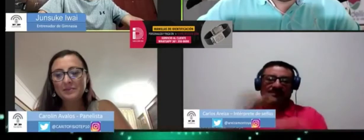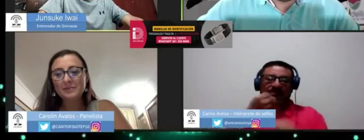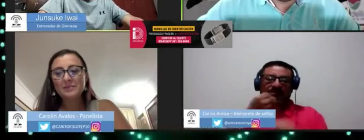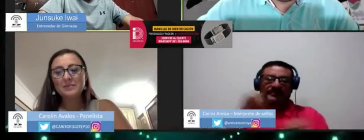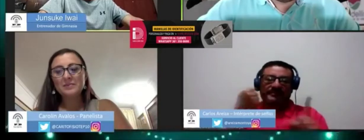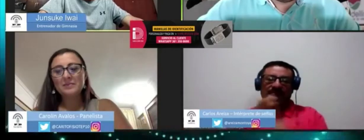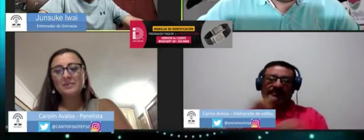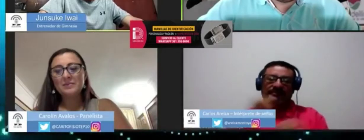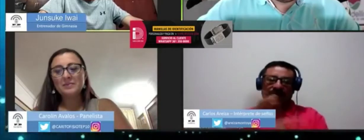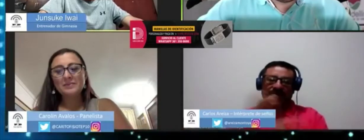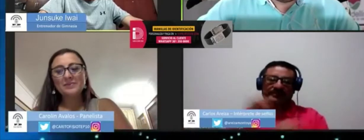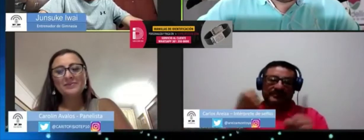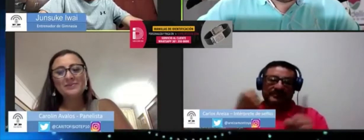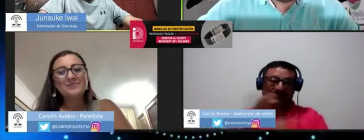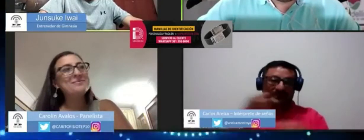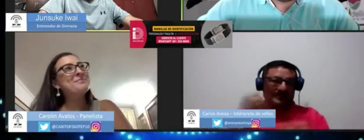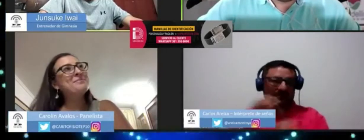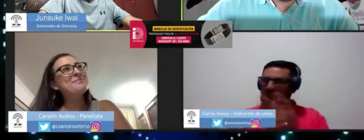insistente.